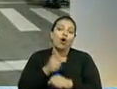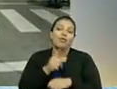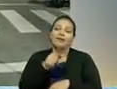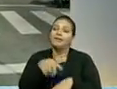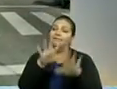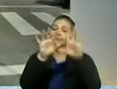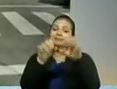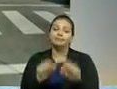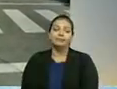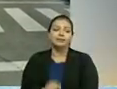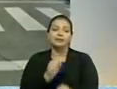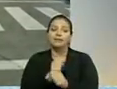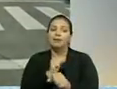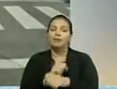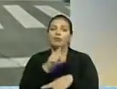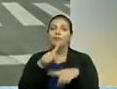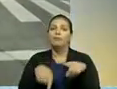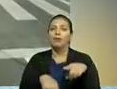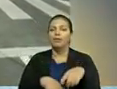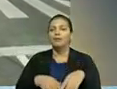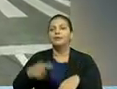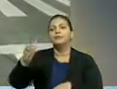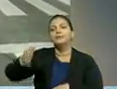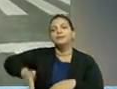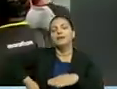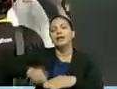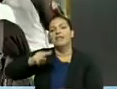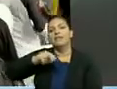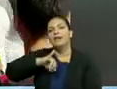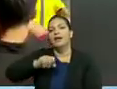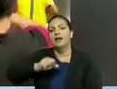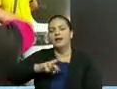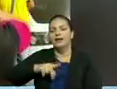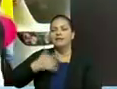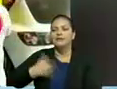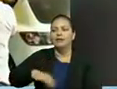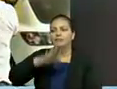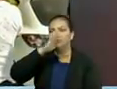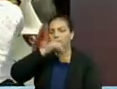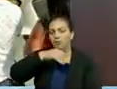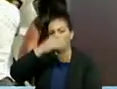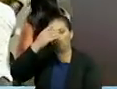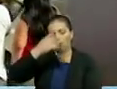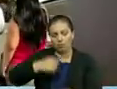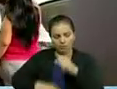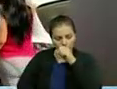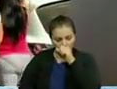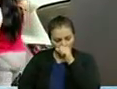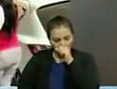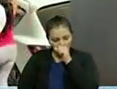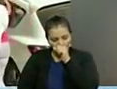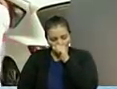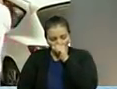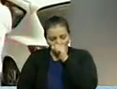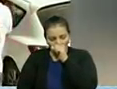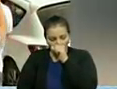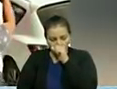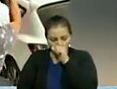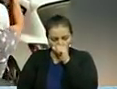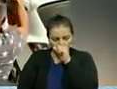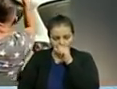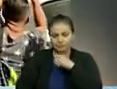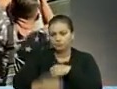Capitán Nájera. Están retirando también la cinta a esa hora de la mañana para que luego ingrese en volquetes y material